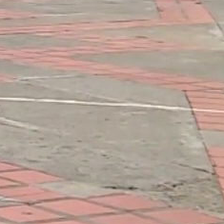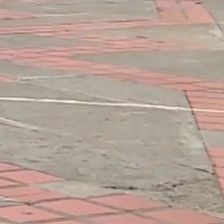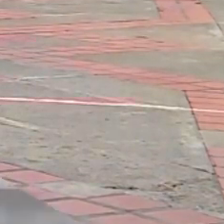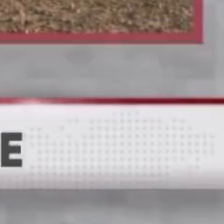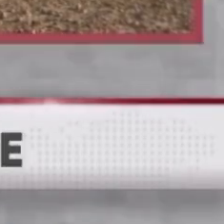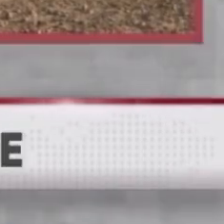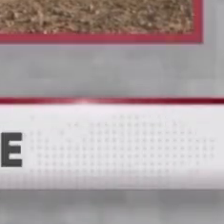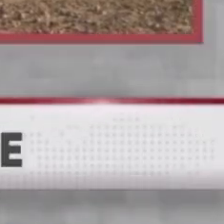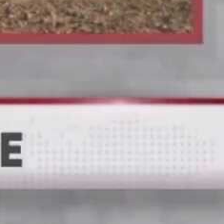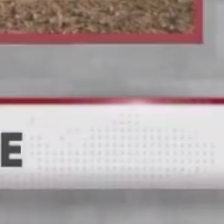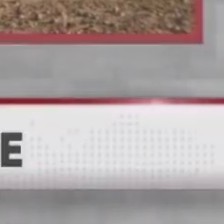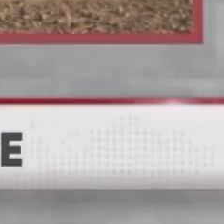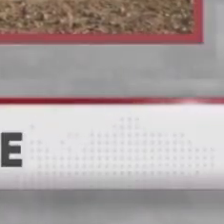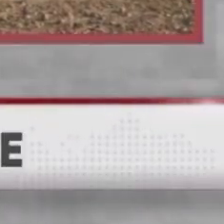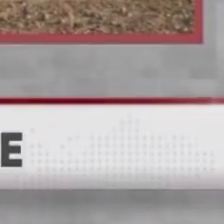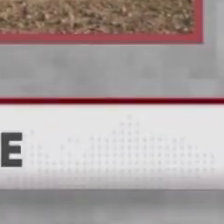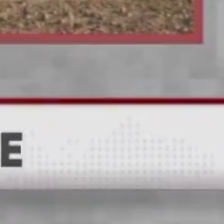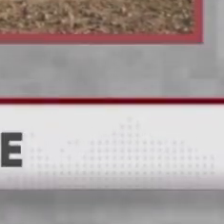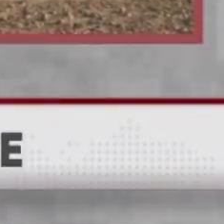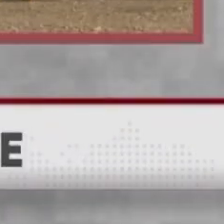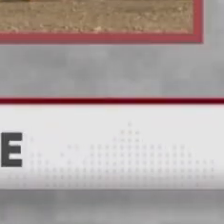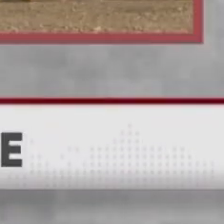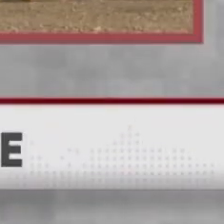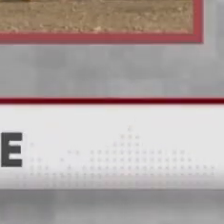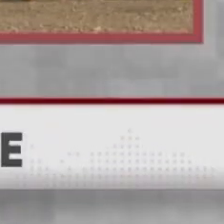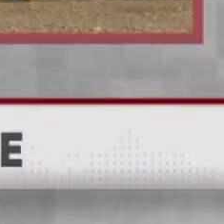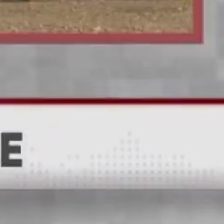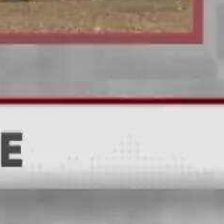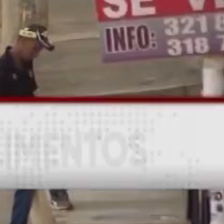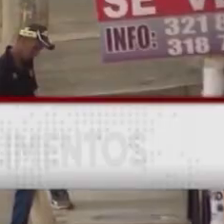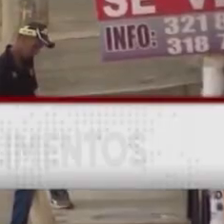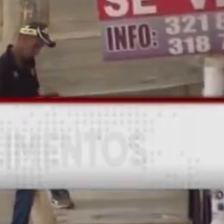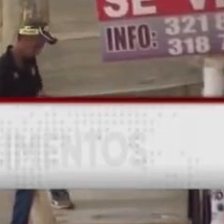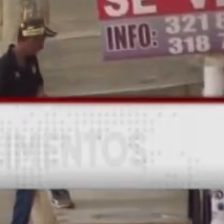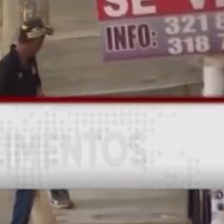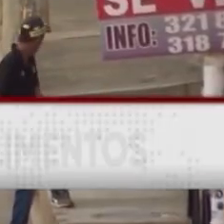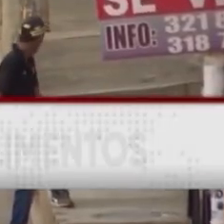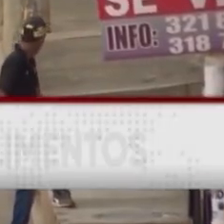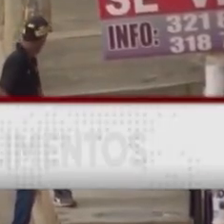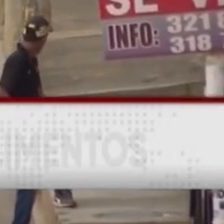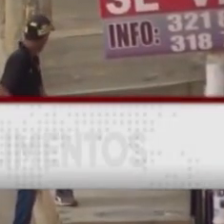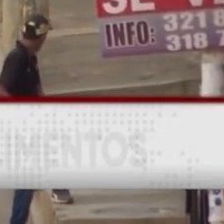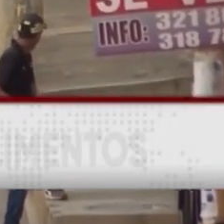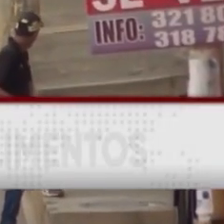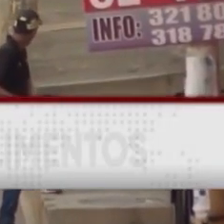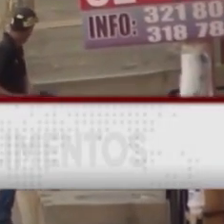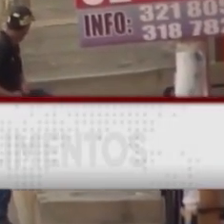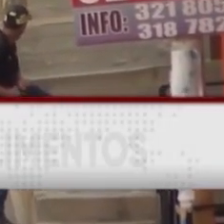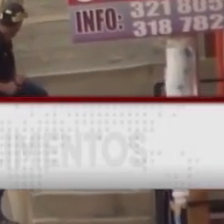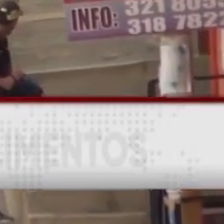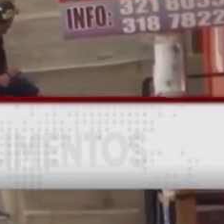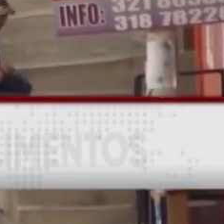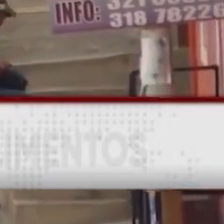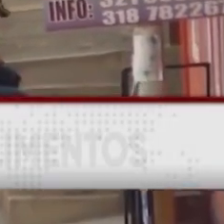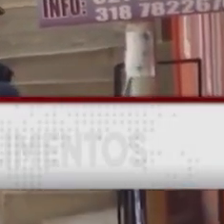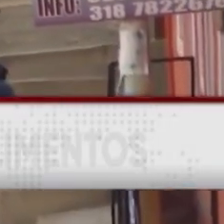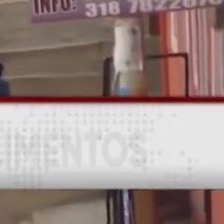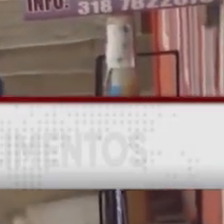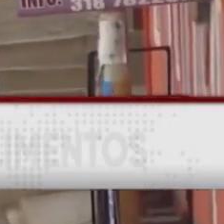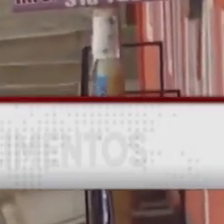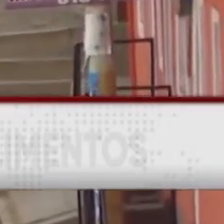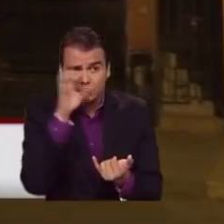capital industrial de Colombia. Es Calima el Darién en este momento. No sé qué pase mañana. También hemos visto el comercio totalmente